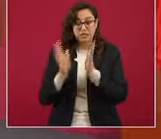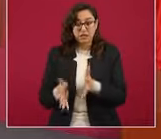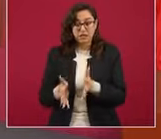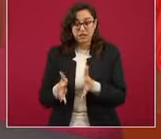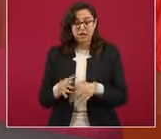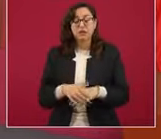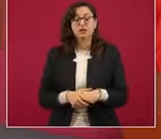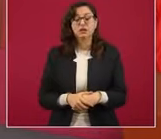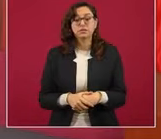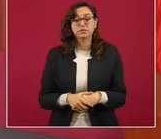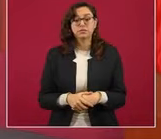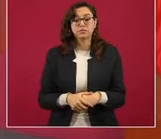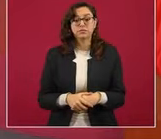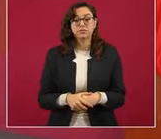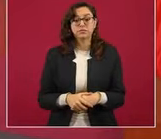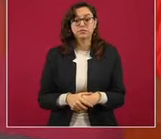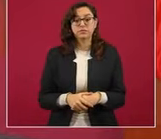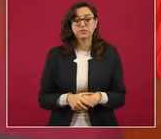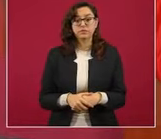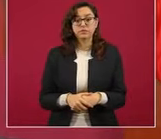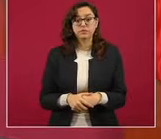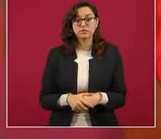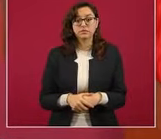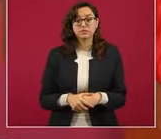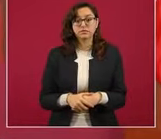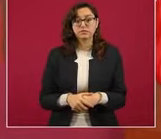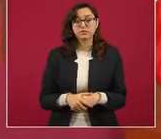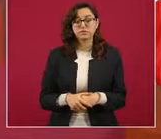que hay más de